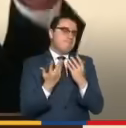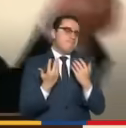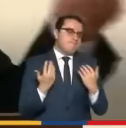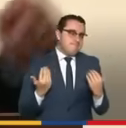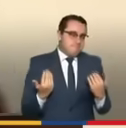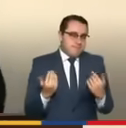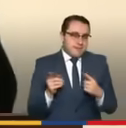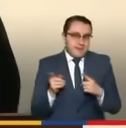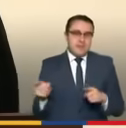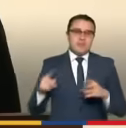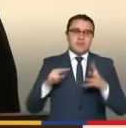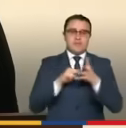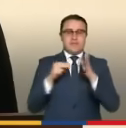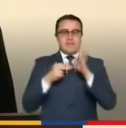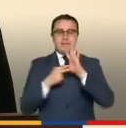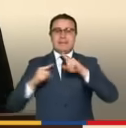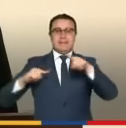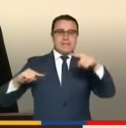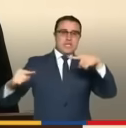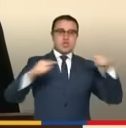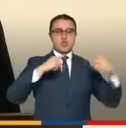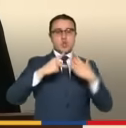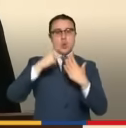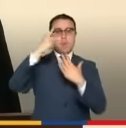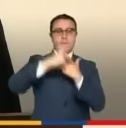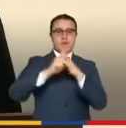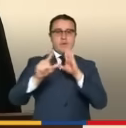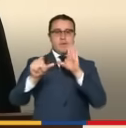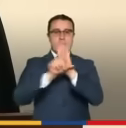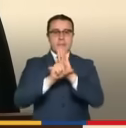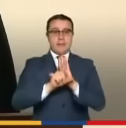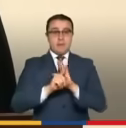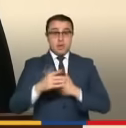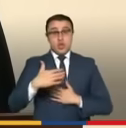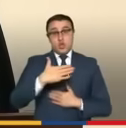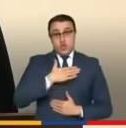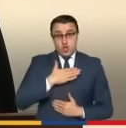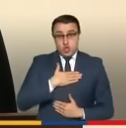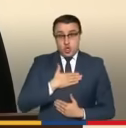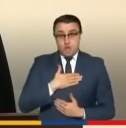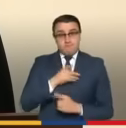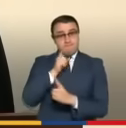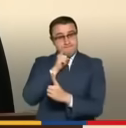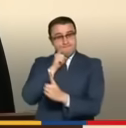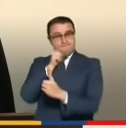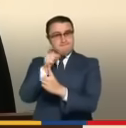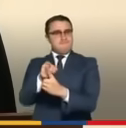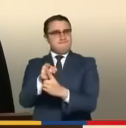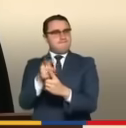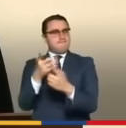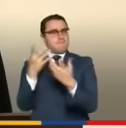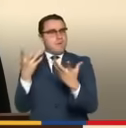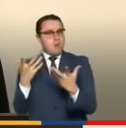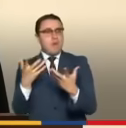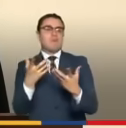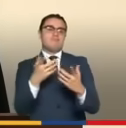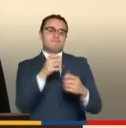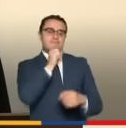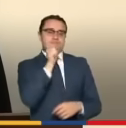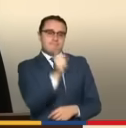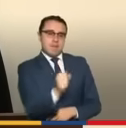la discusión de este proyecto de ley. Yo apostaría por la vieja y por el viejo,